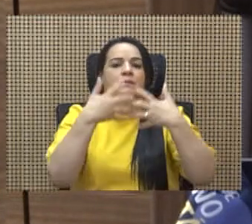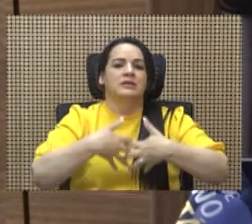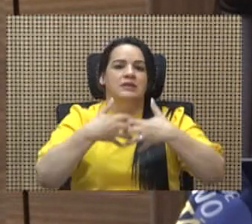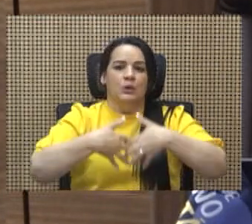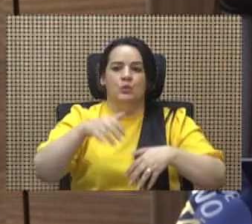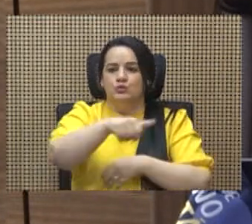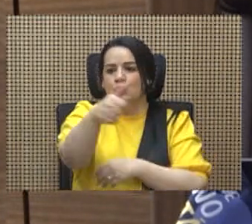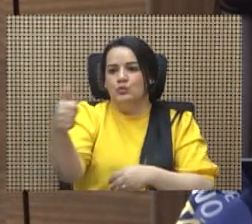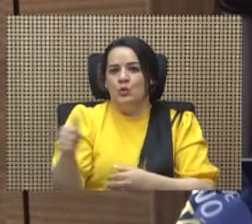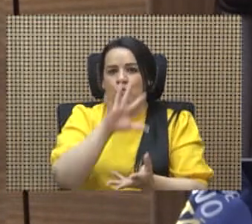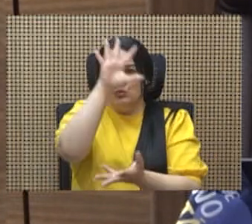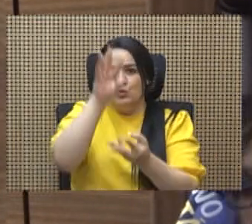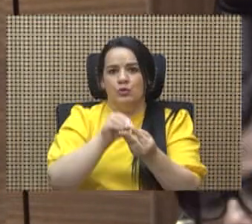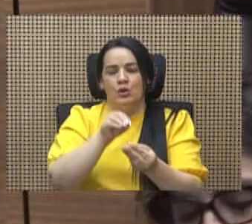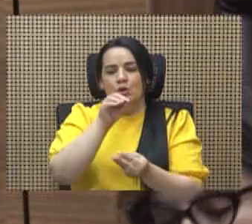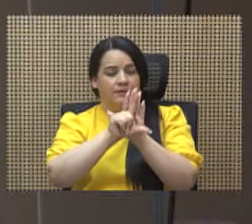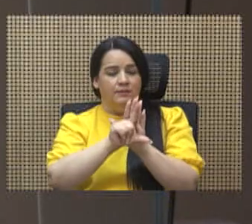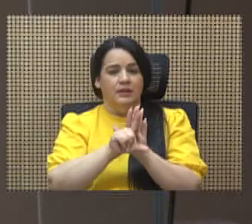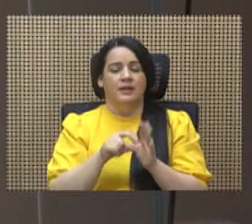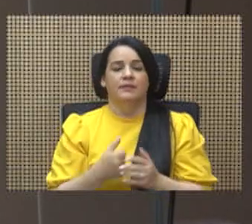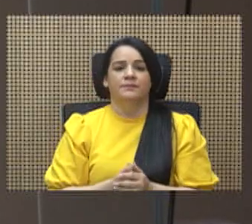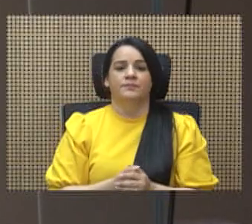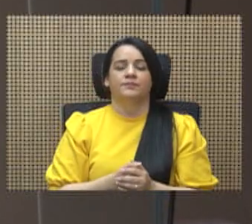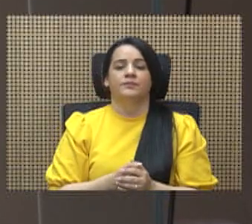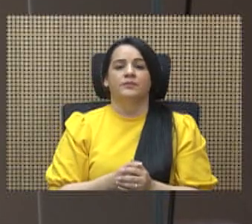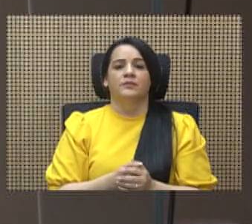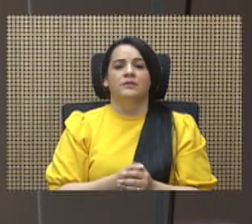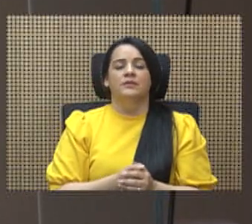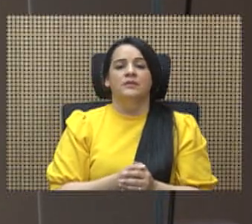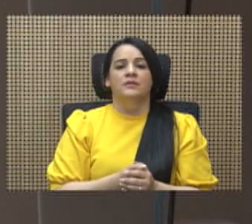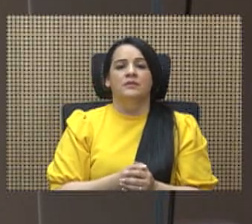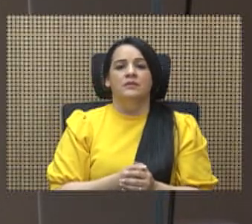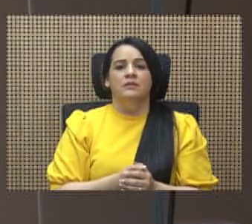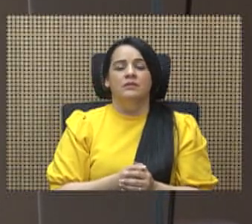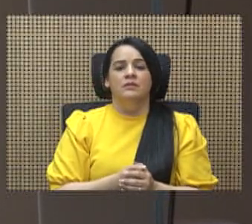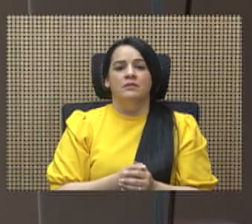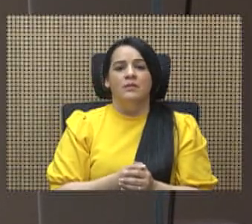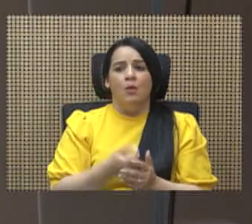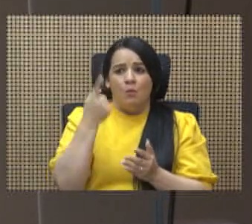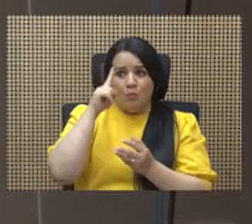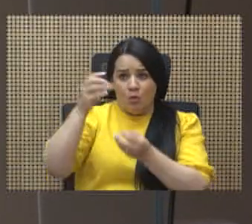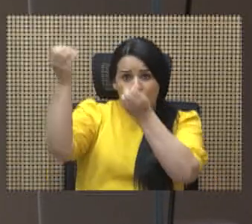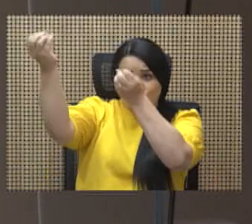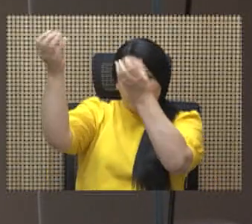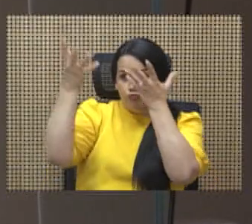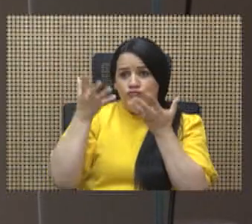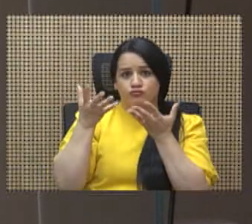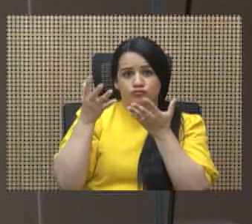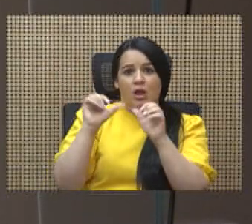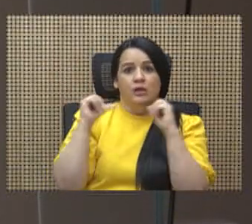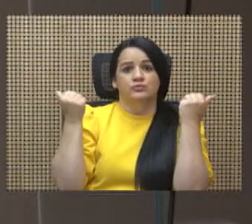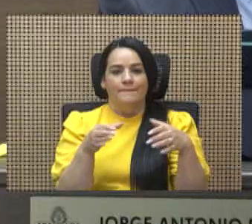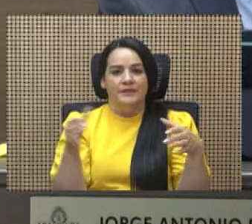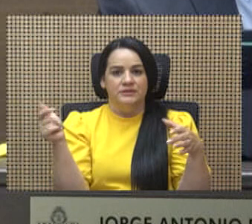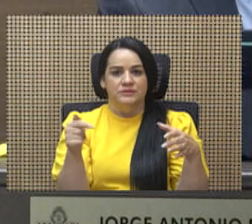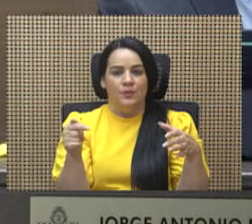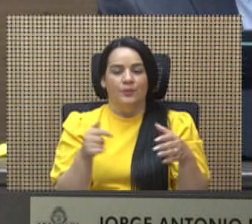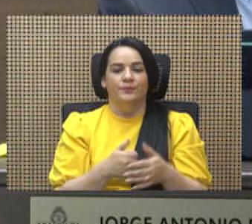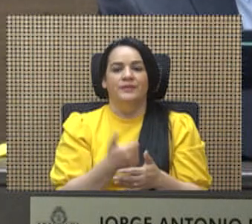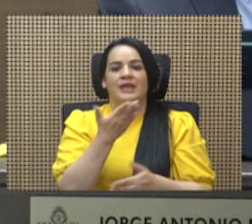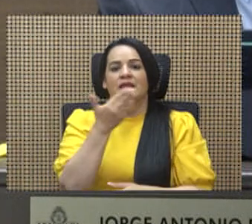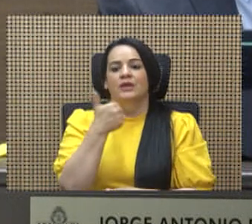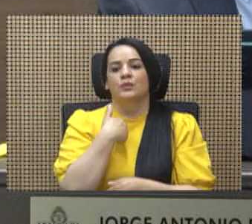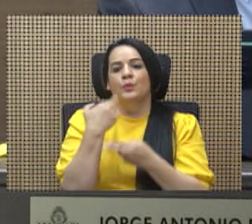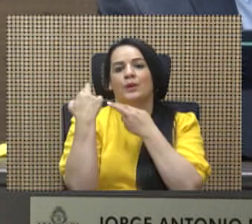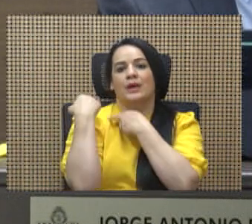de 11,260 millones de colones otra iniciativa que fue aprobada en esta sesión extraordinaria es la que permite avanzar